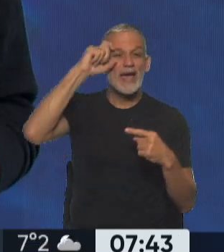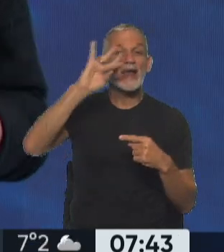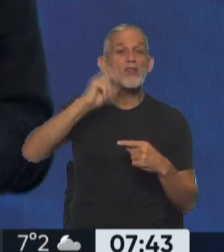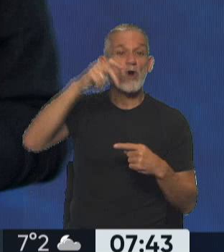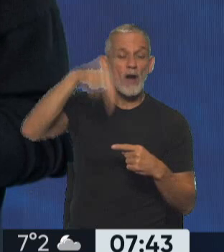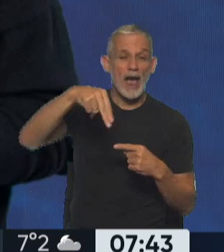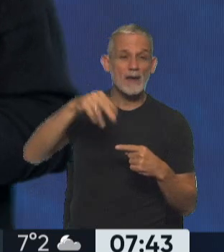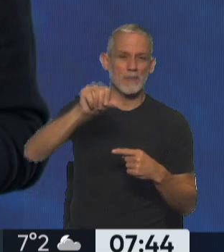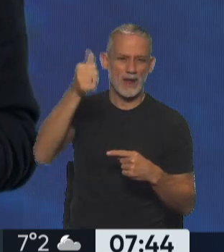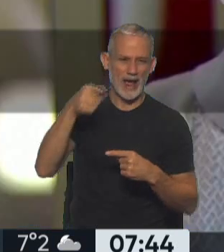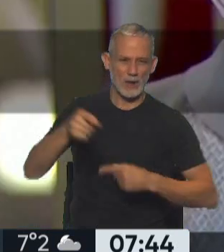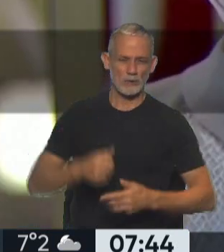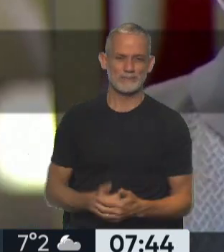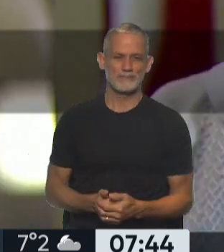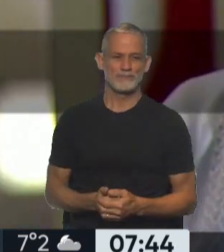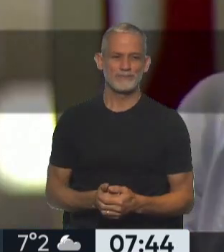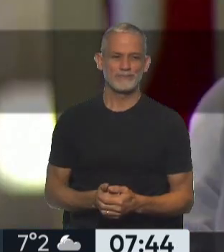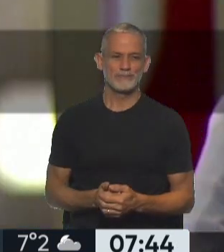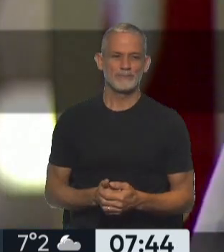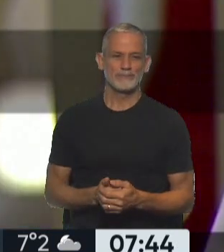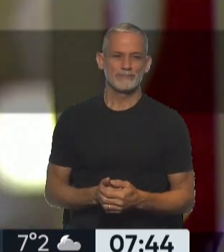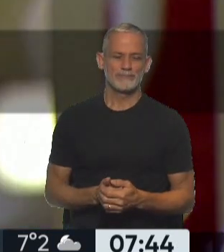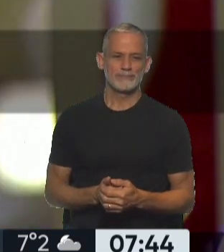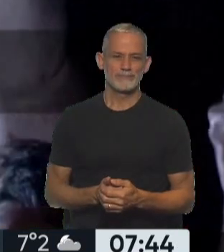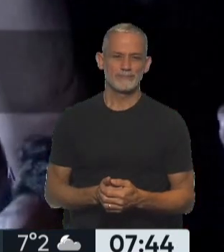tras su victoria. Bien.